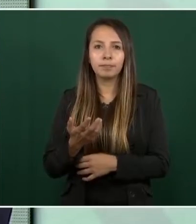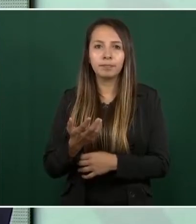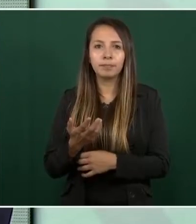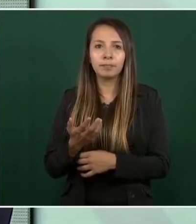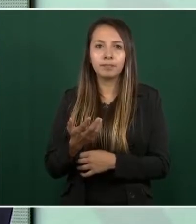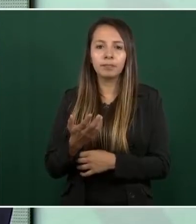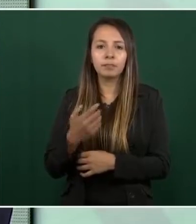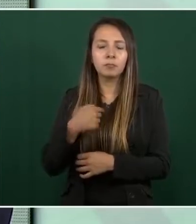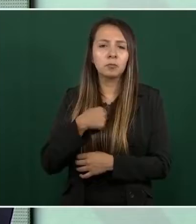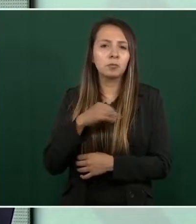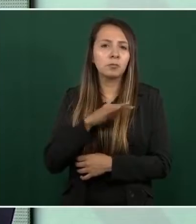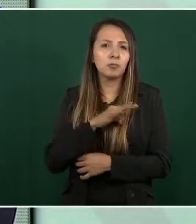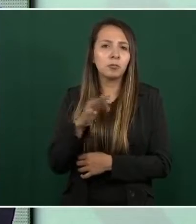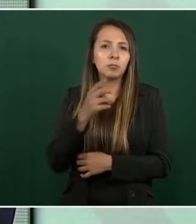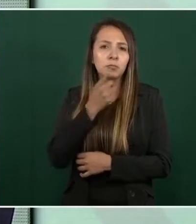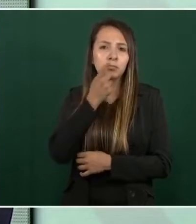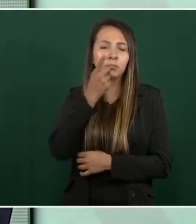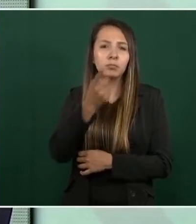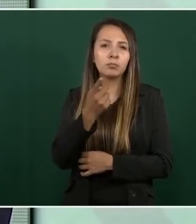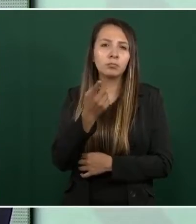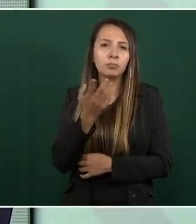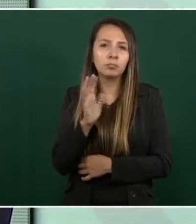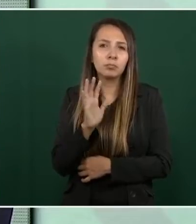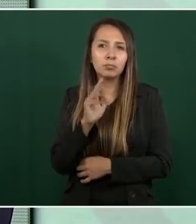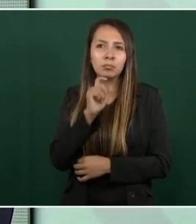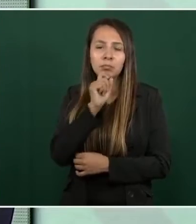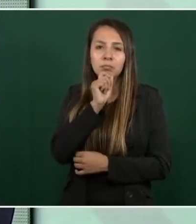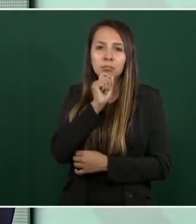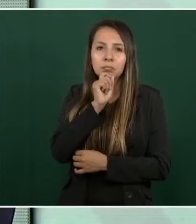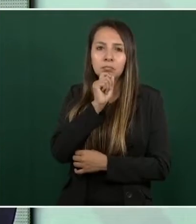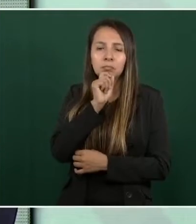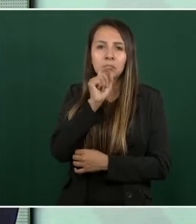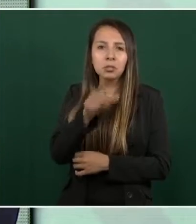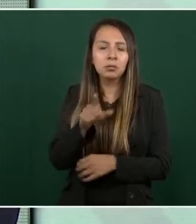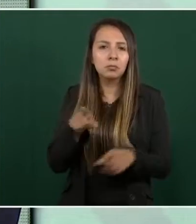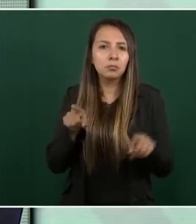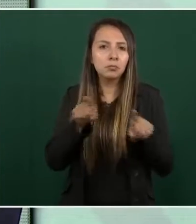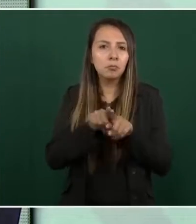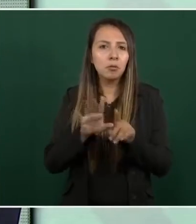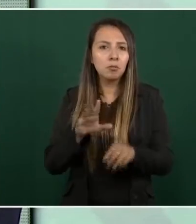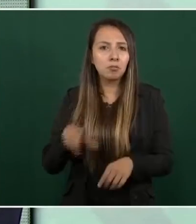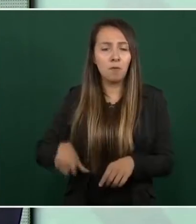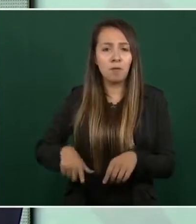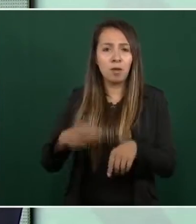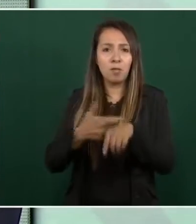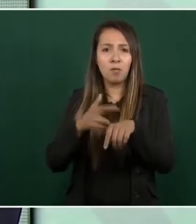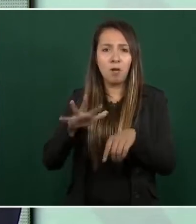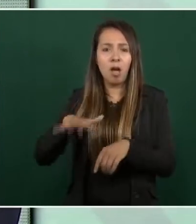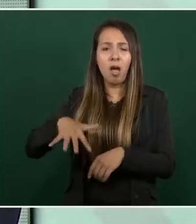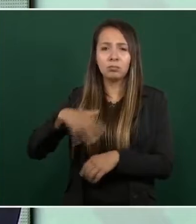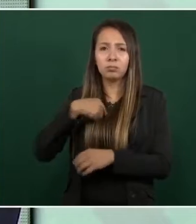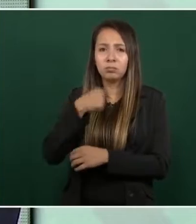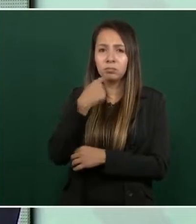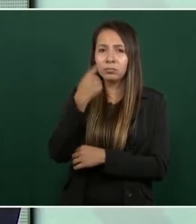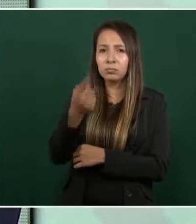puedo decir lo mismo de la gobernadora, ya lo dije.